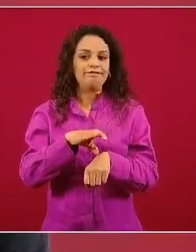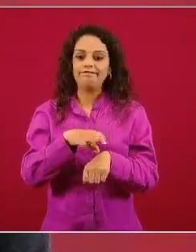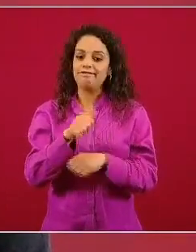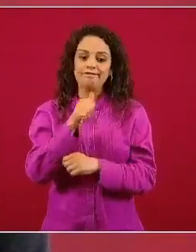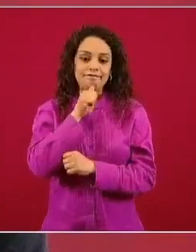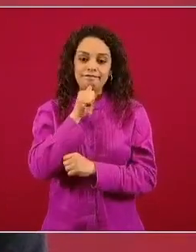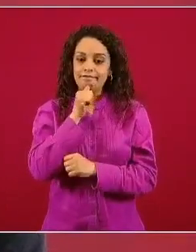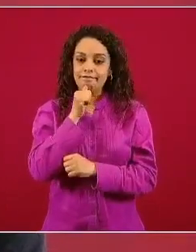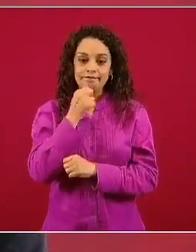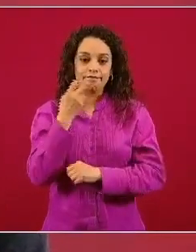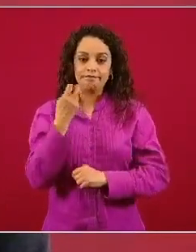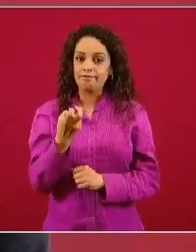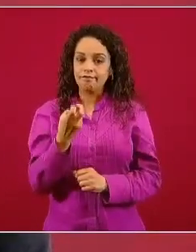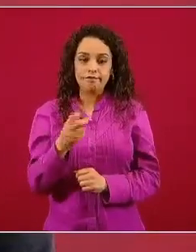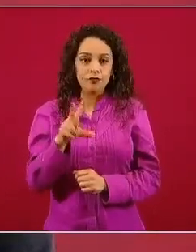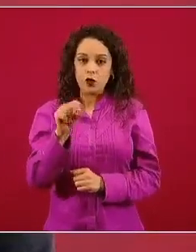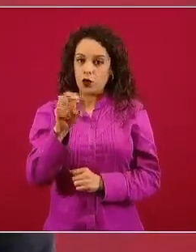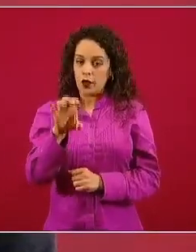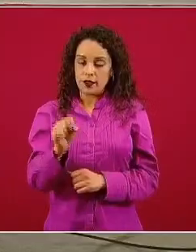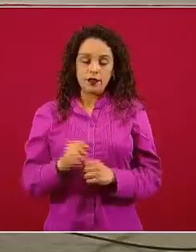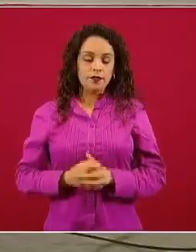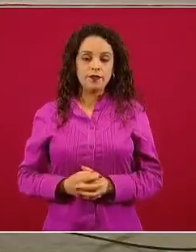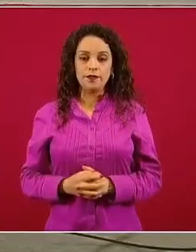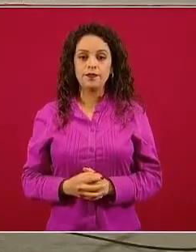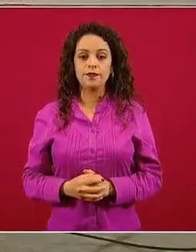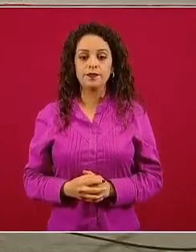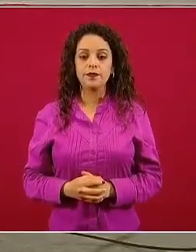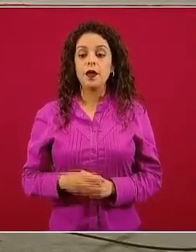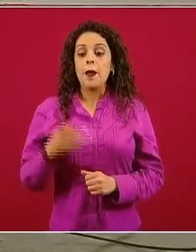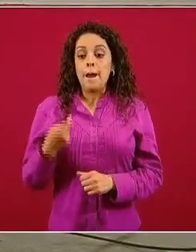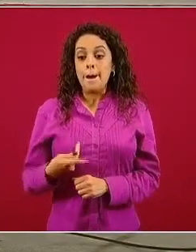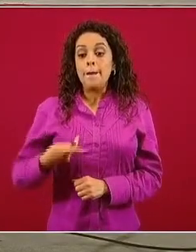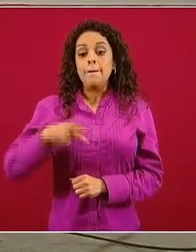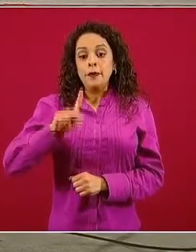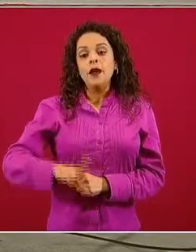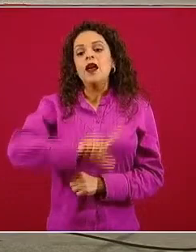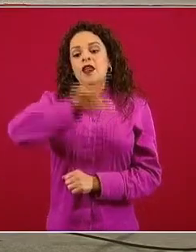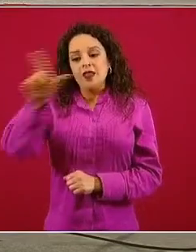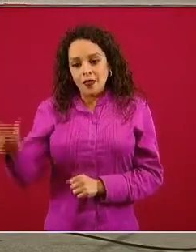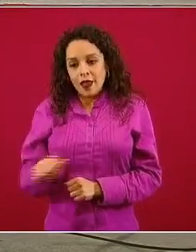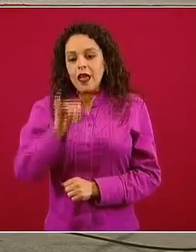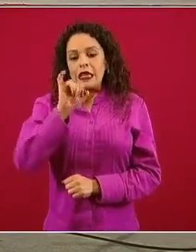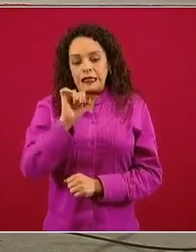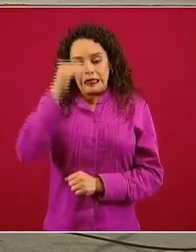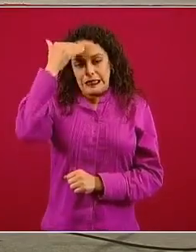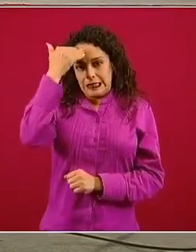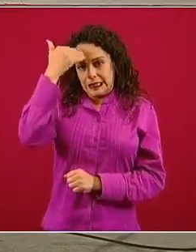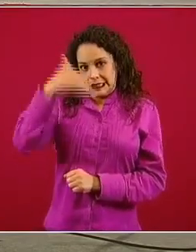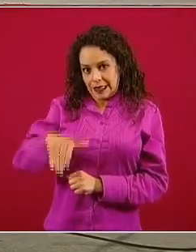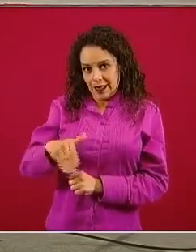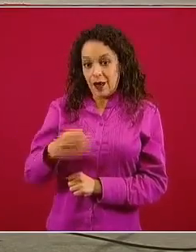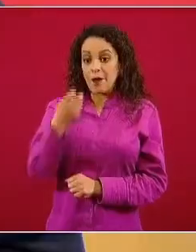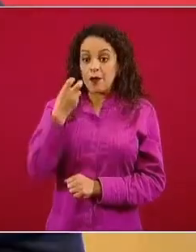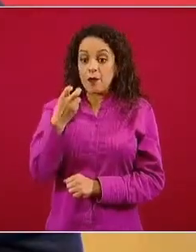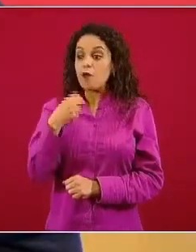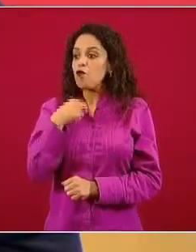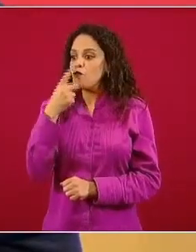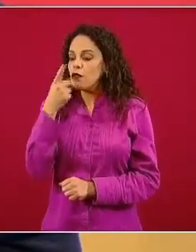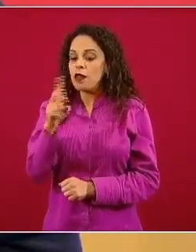Esto no es así, pero lo vamos a saber en su momento, y por eso comentaba la importancia de